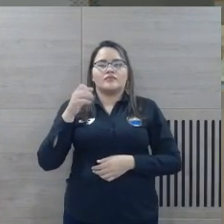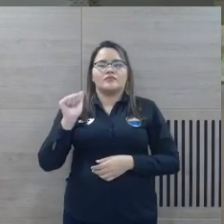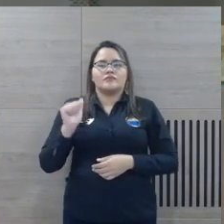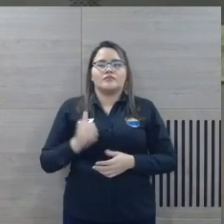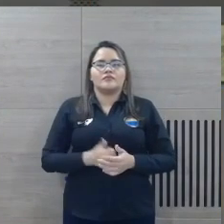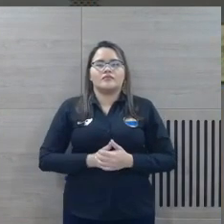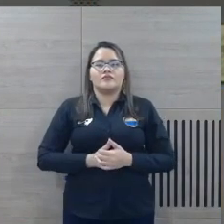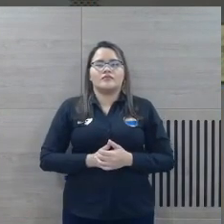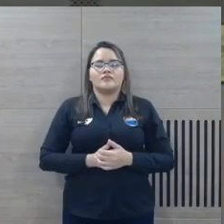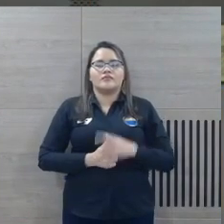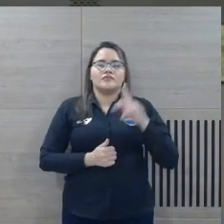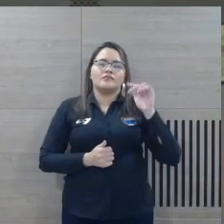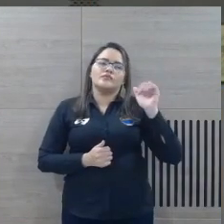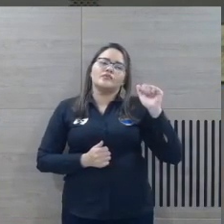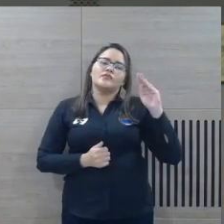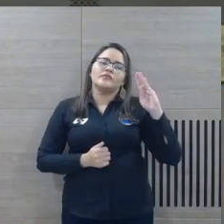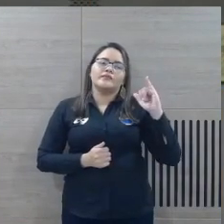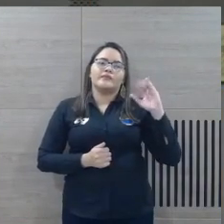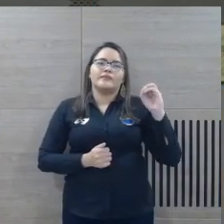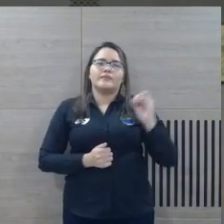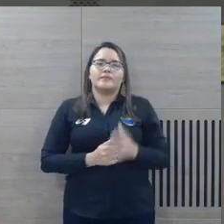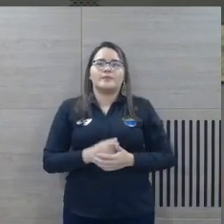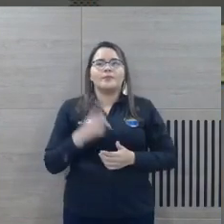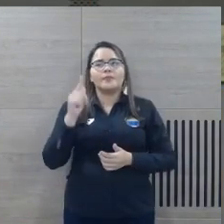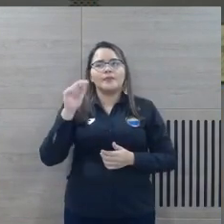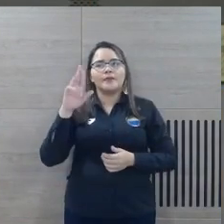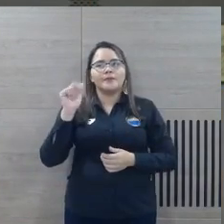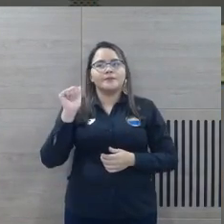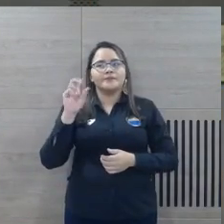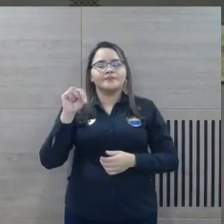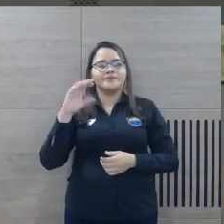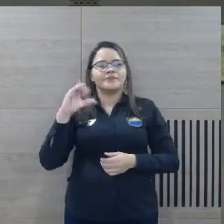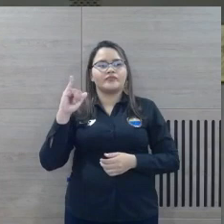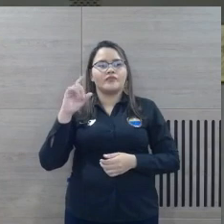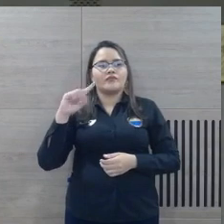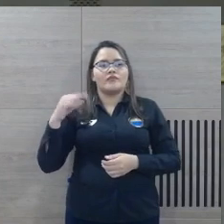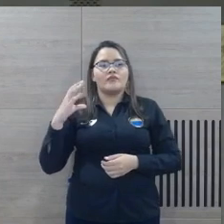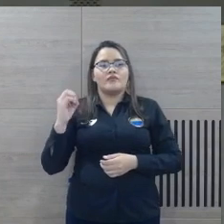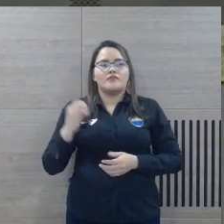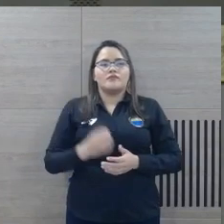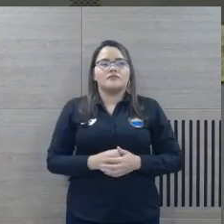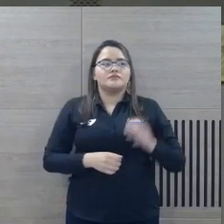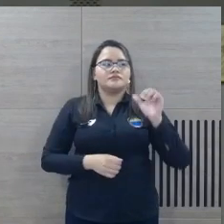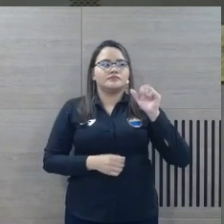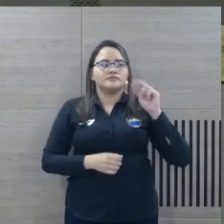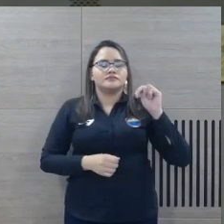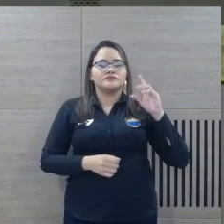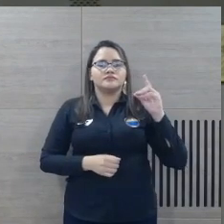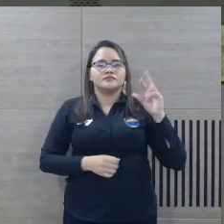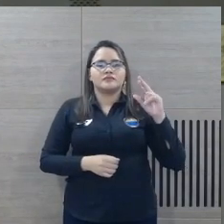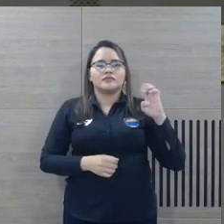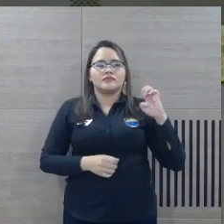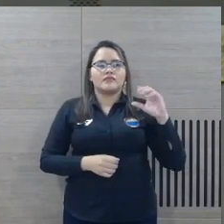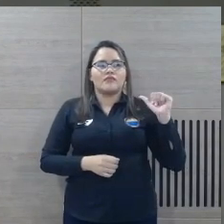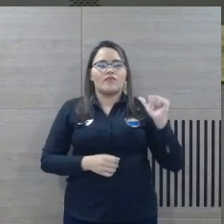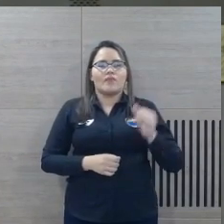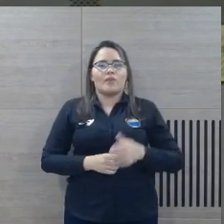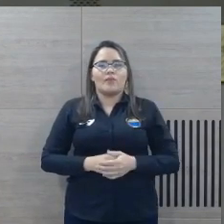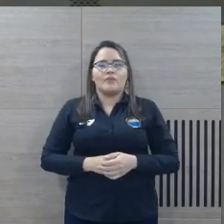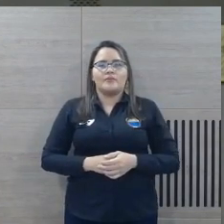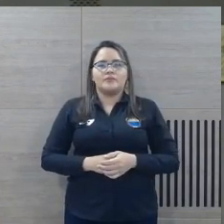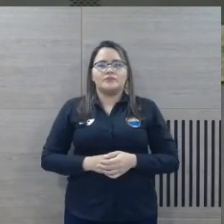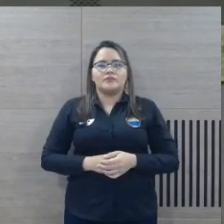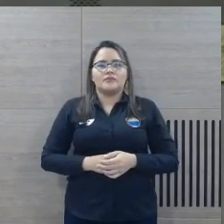Francisco Javier González Muñoz. Andrea Camila Guzmán Galvis. Andrea Marcela Londoño Vergara. Alirio José